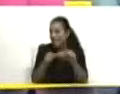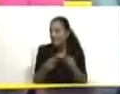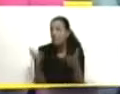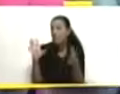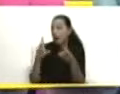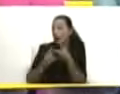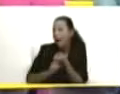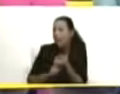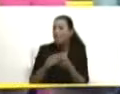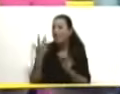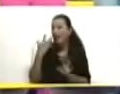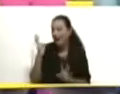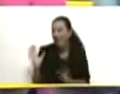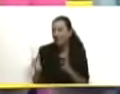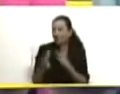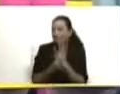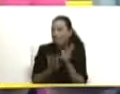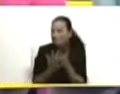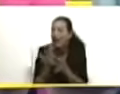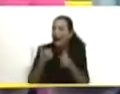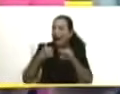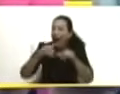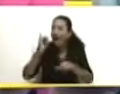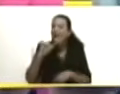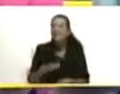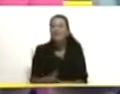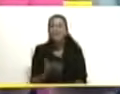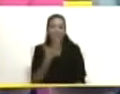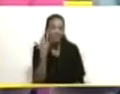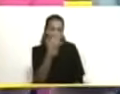seguimos. ¿Ah? Y aquí estamos.